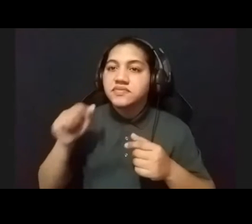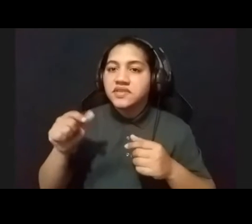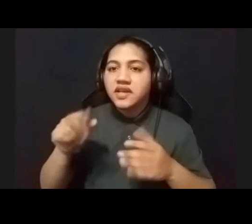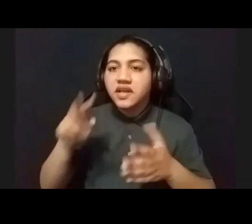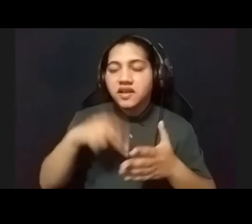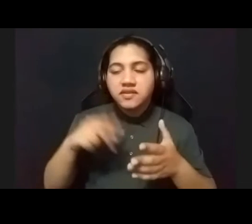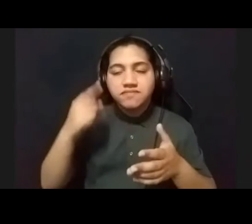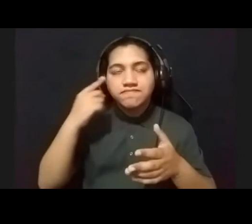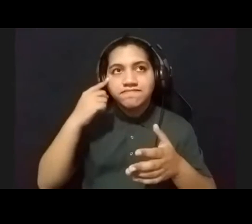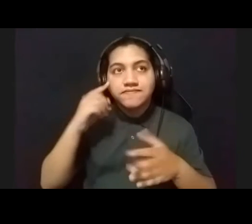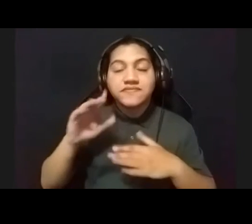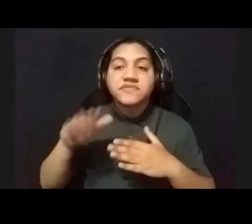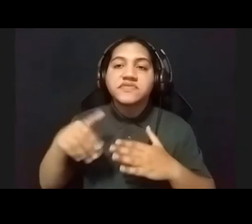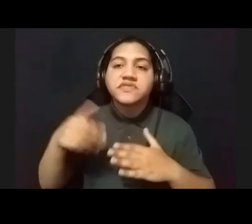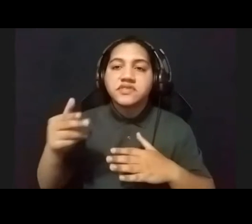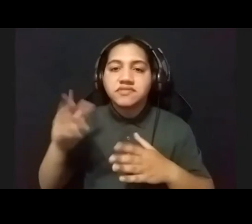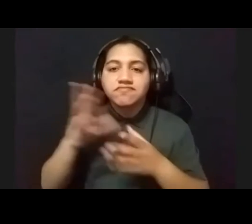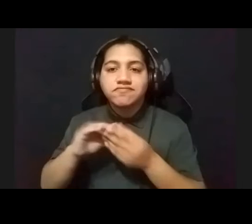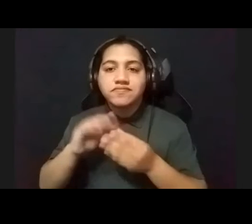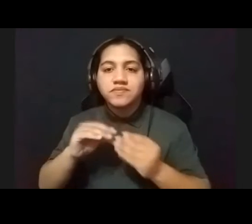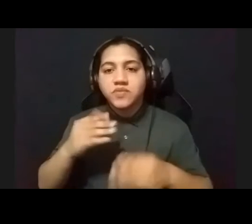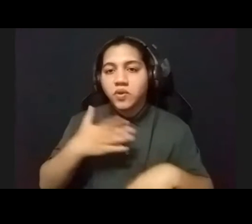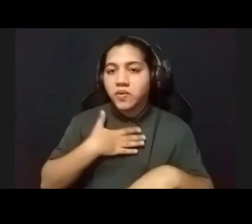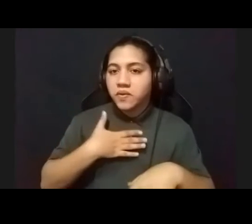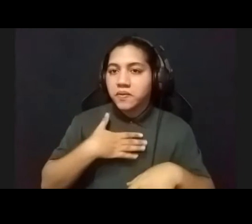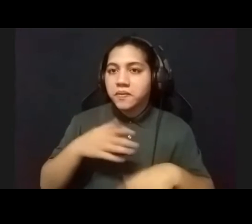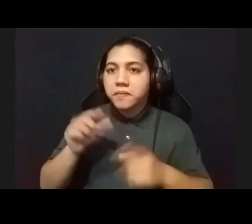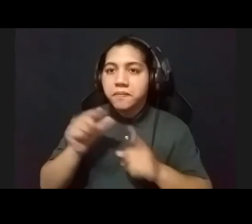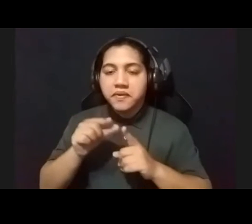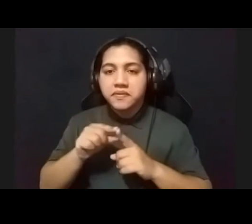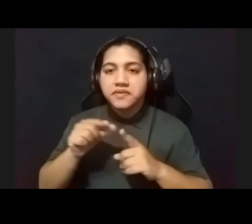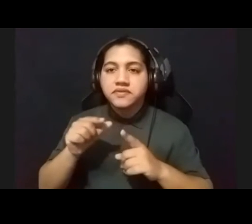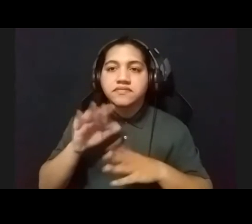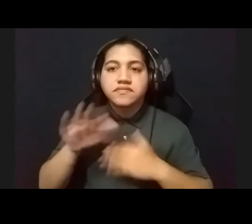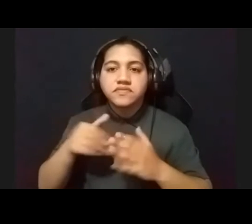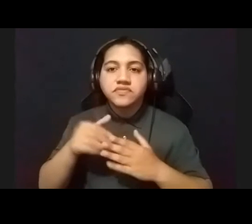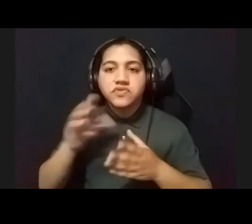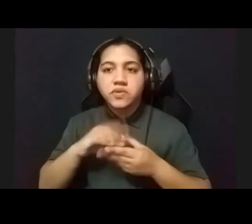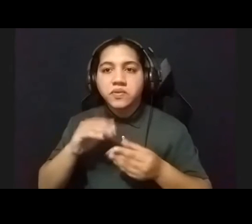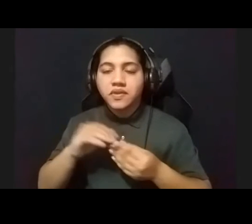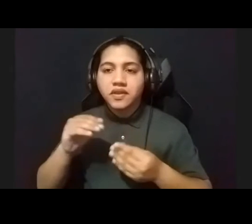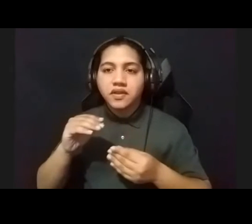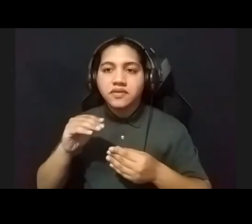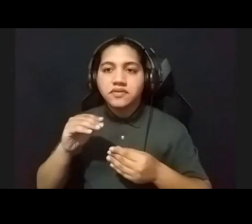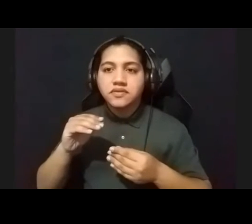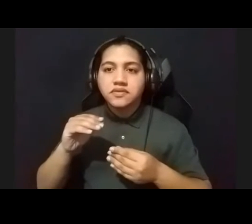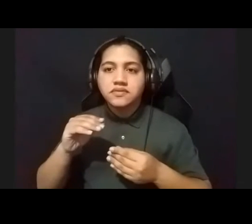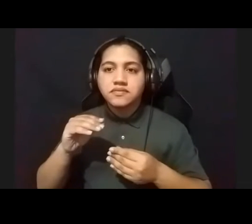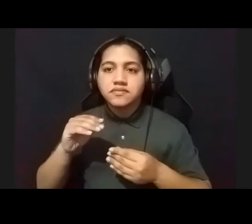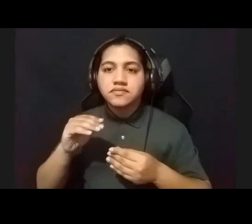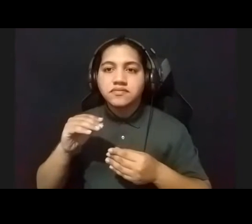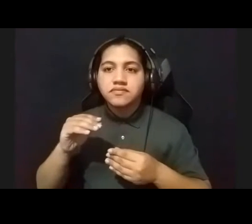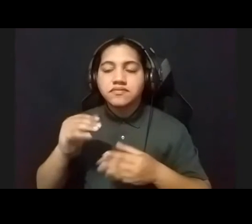libro y después narrarlo en nuestras propias palabras, porque al fin y al cabo todo cuento oral se queda con